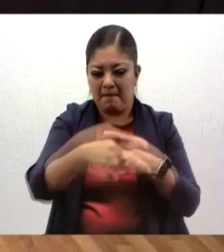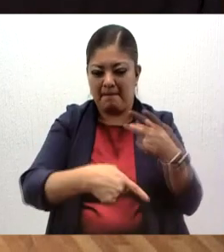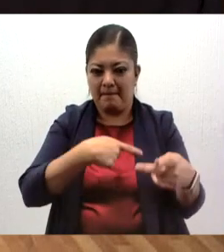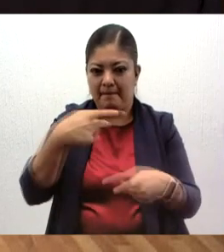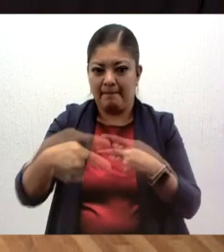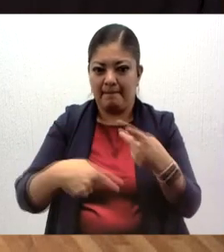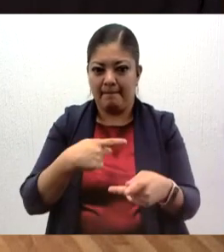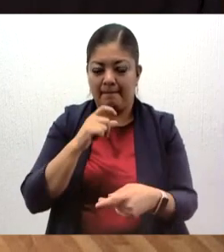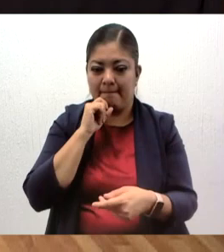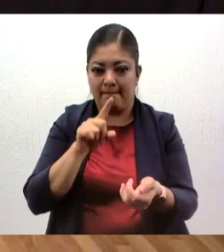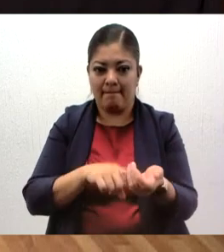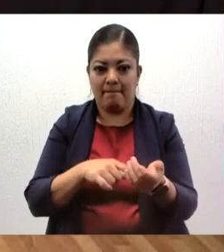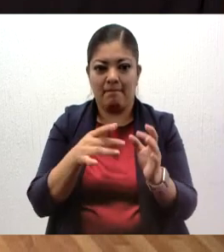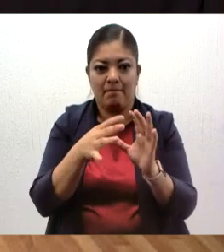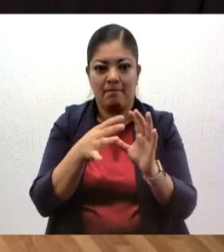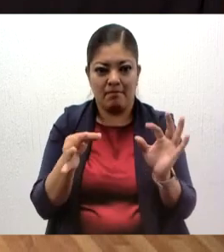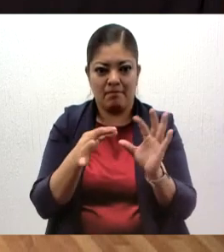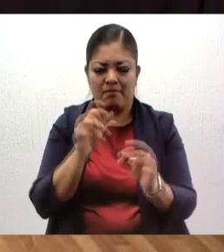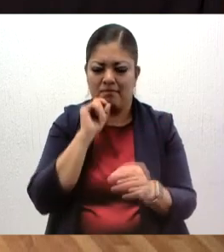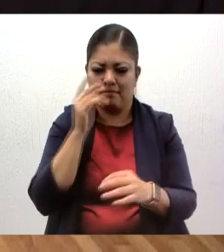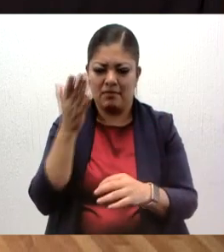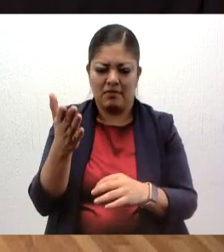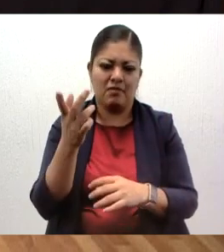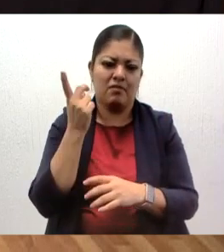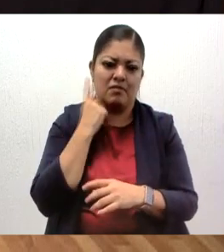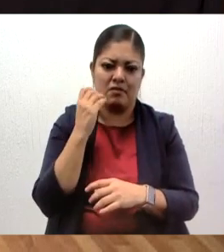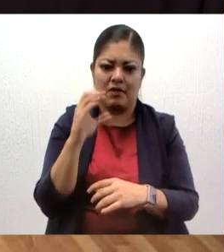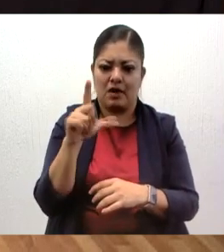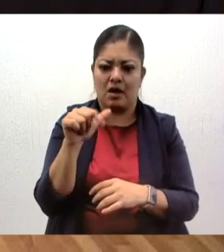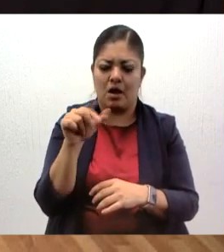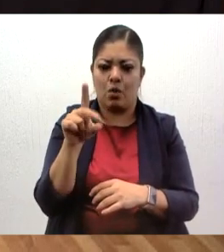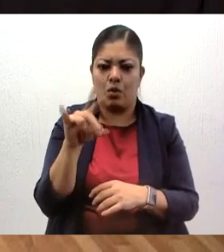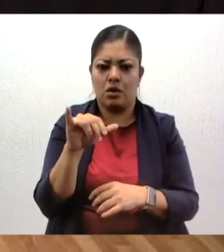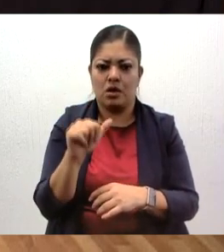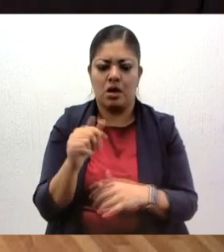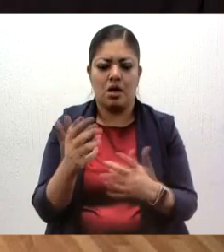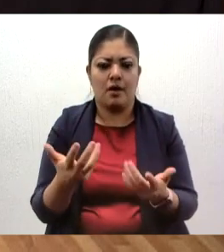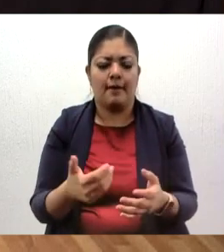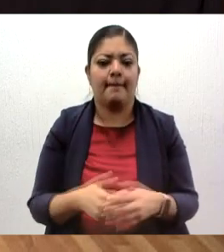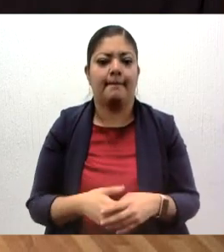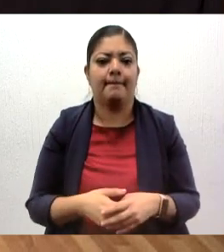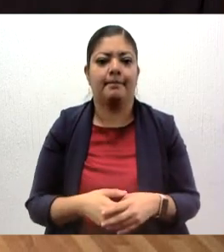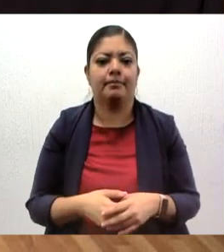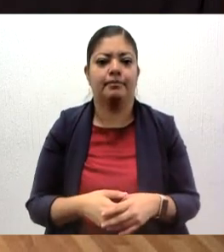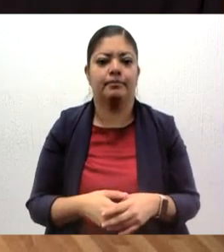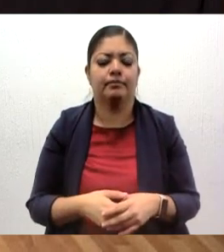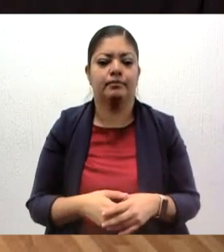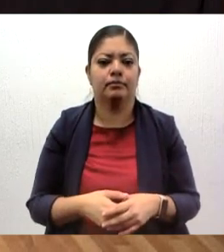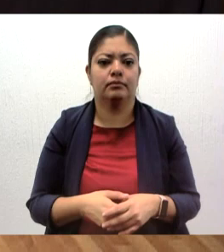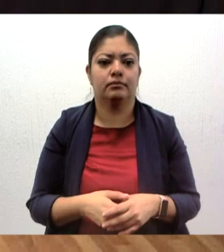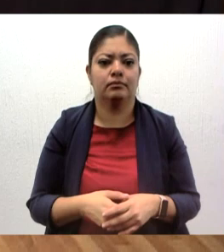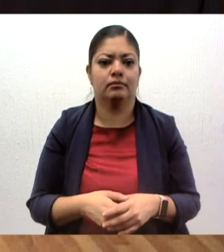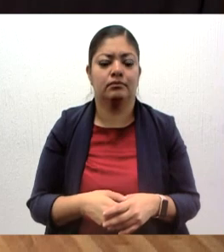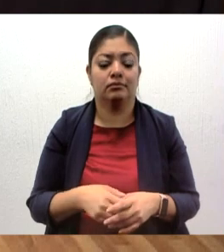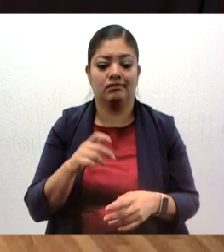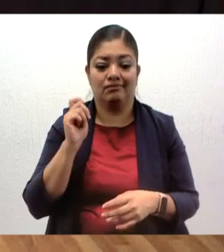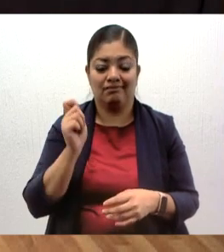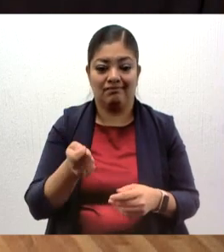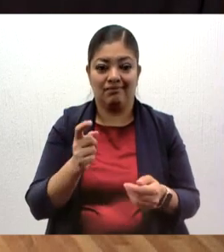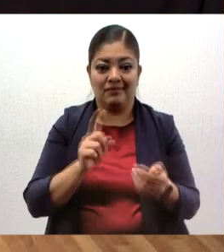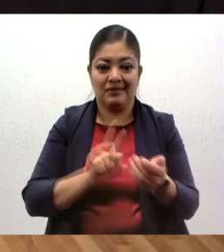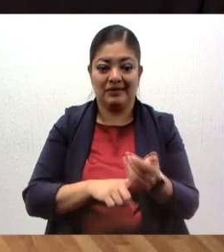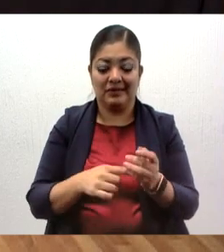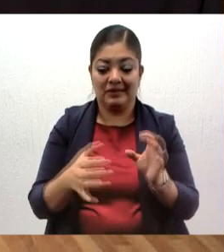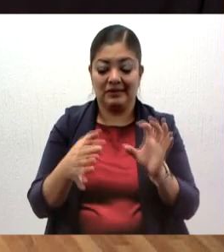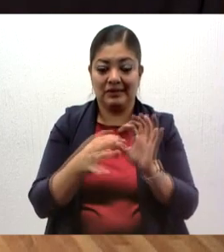explicado bien la diputada Claudia provisiones para erogación especiales